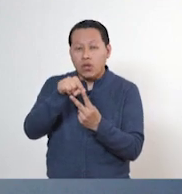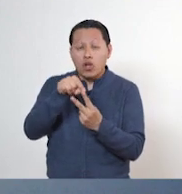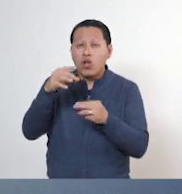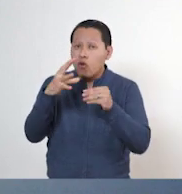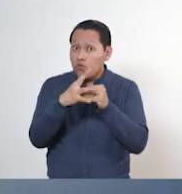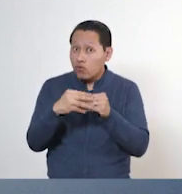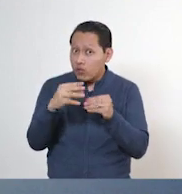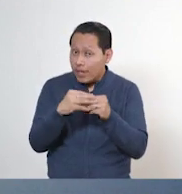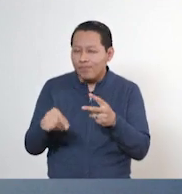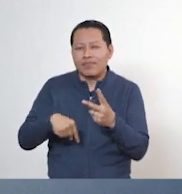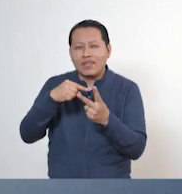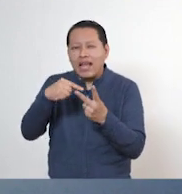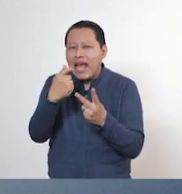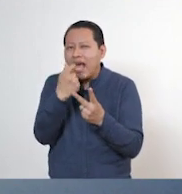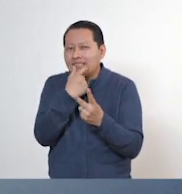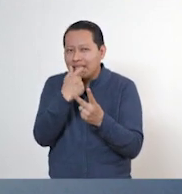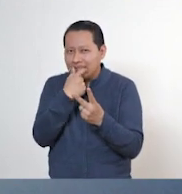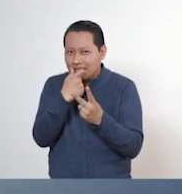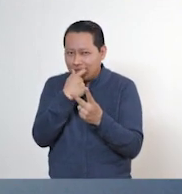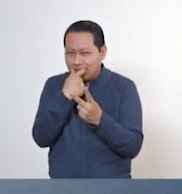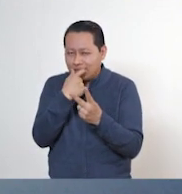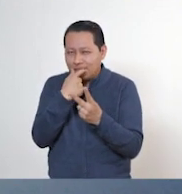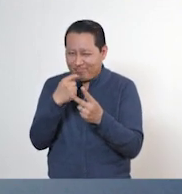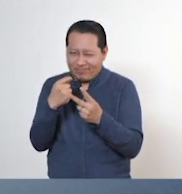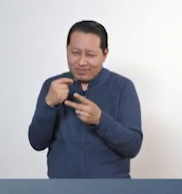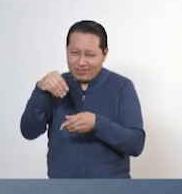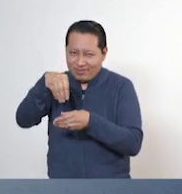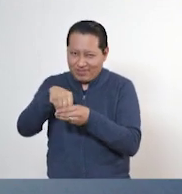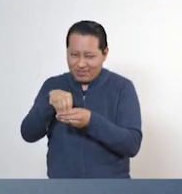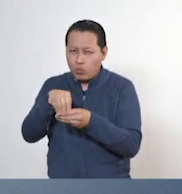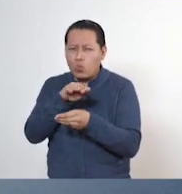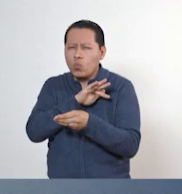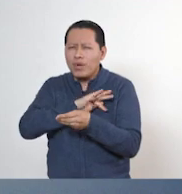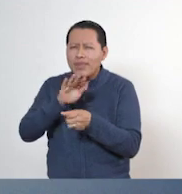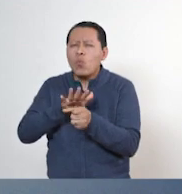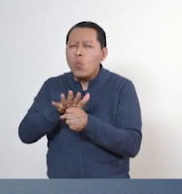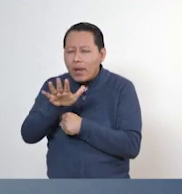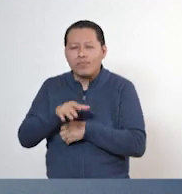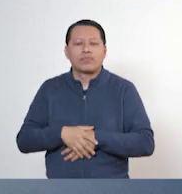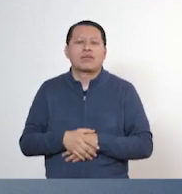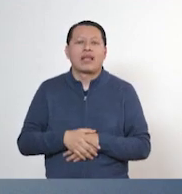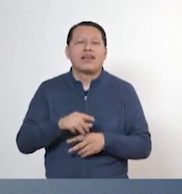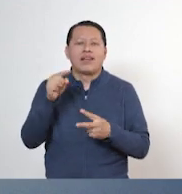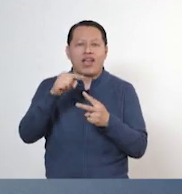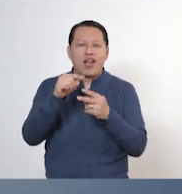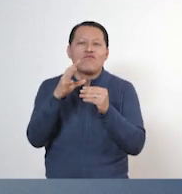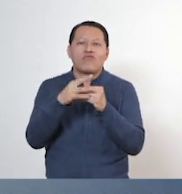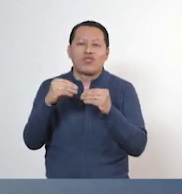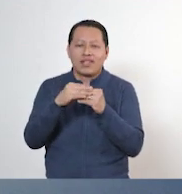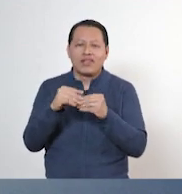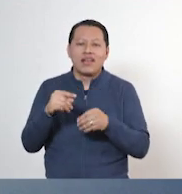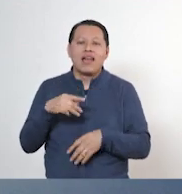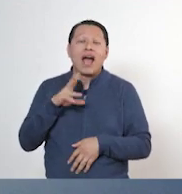empaquetadas? Por supuesto que fruta. ¿Tira?